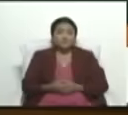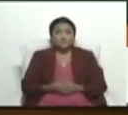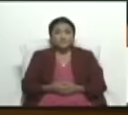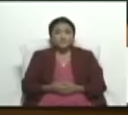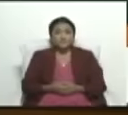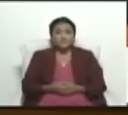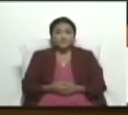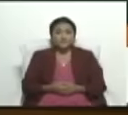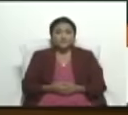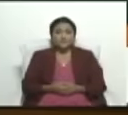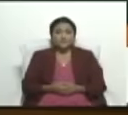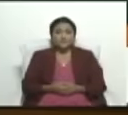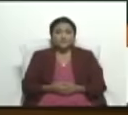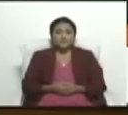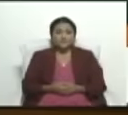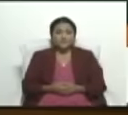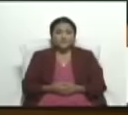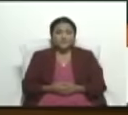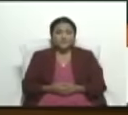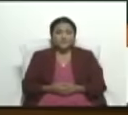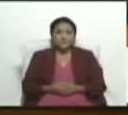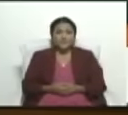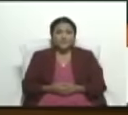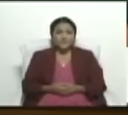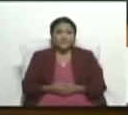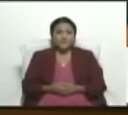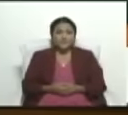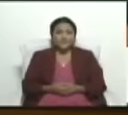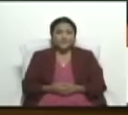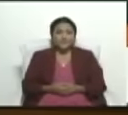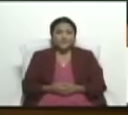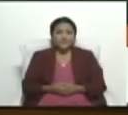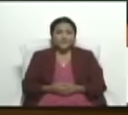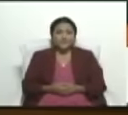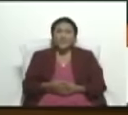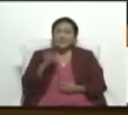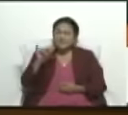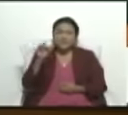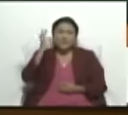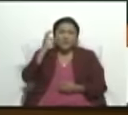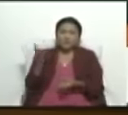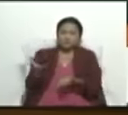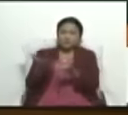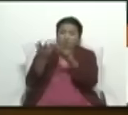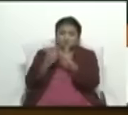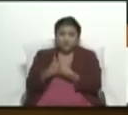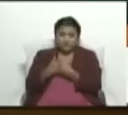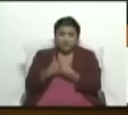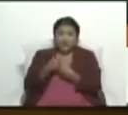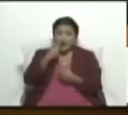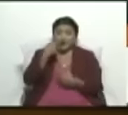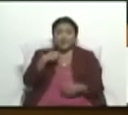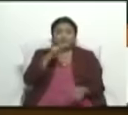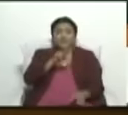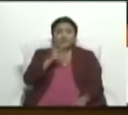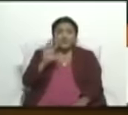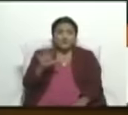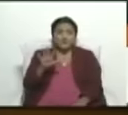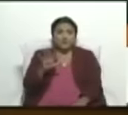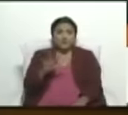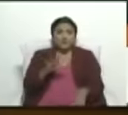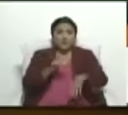Quiero igualmente destacar que, según lo que me confesó ella el día de ayer 25, exactamente la